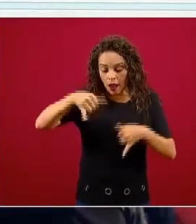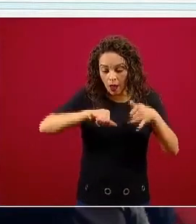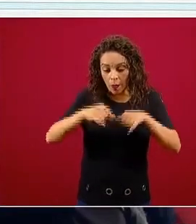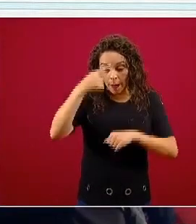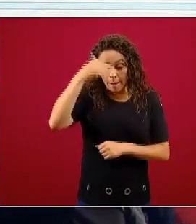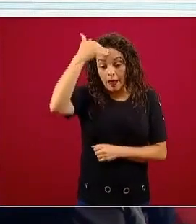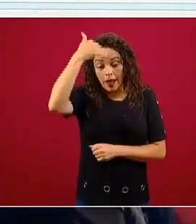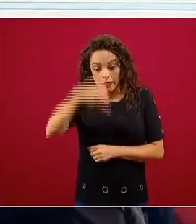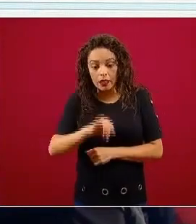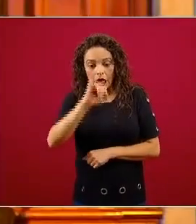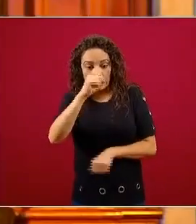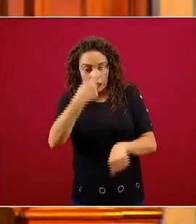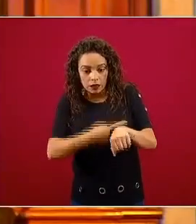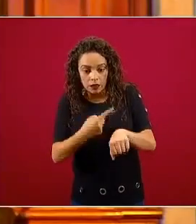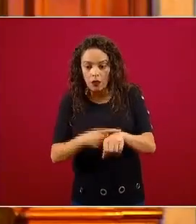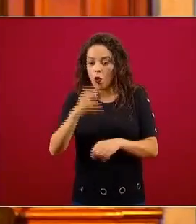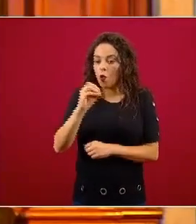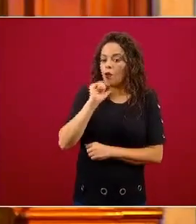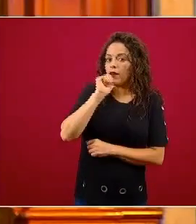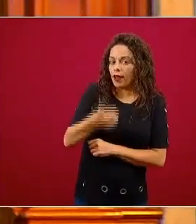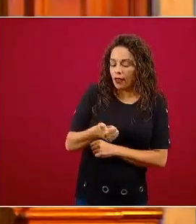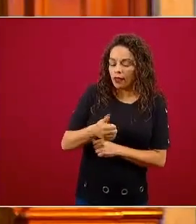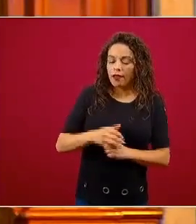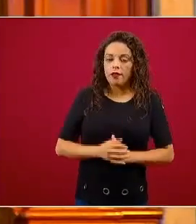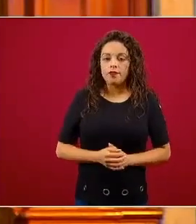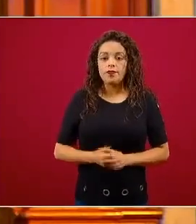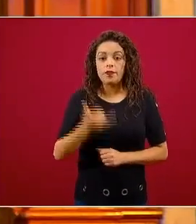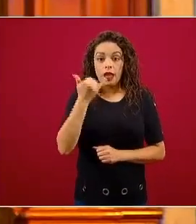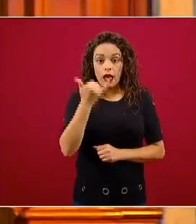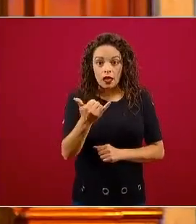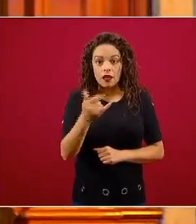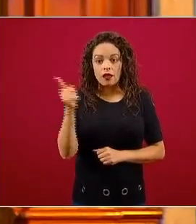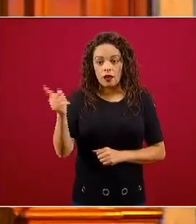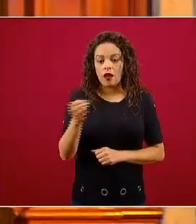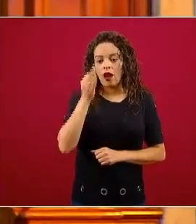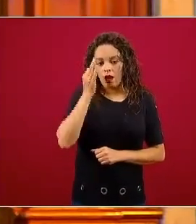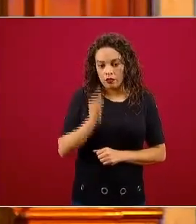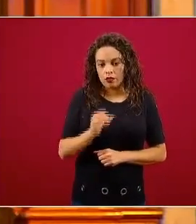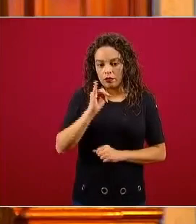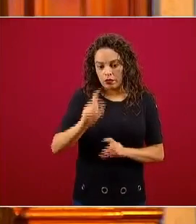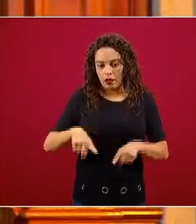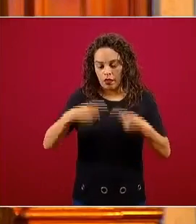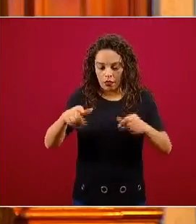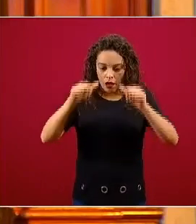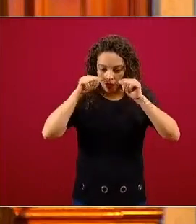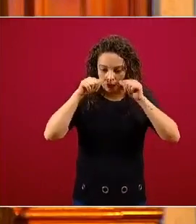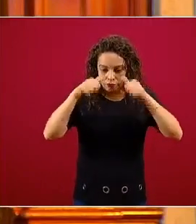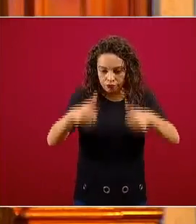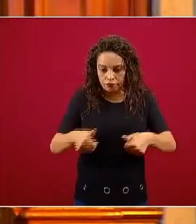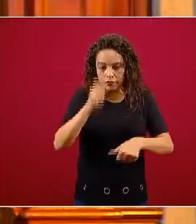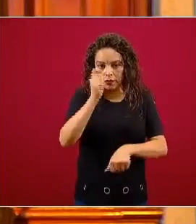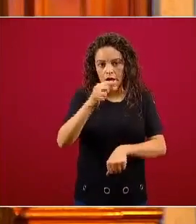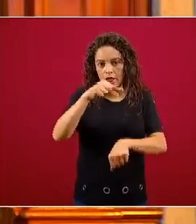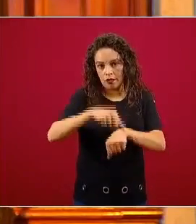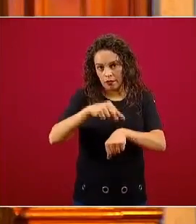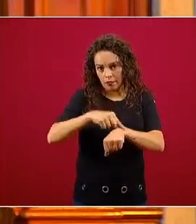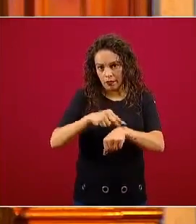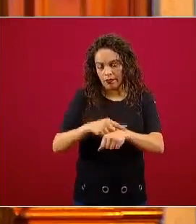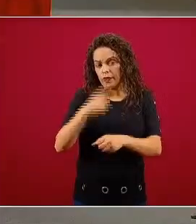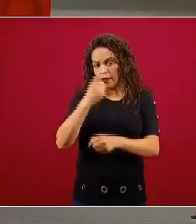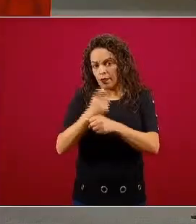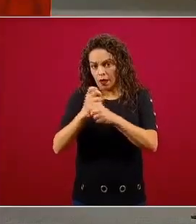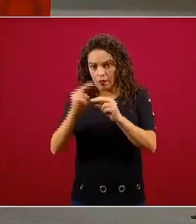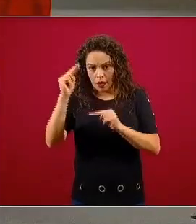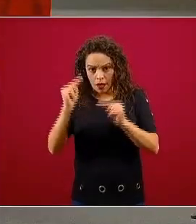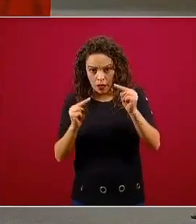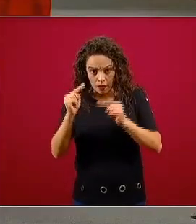enfermedad y que además también han accedido a un protocolo de atención médica, ya sea en el primer nivel de atención comunitario o ya